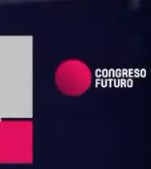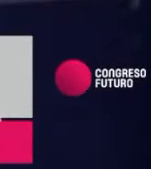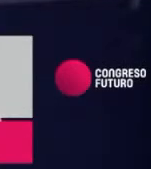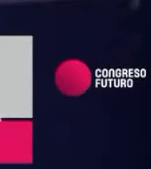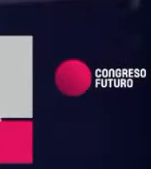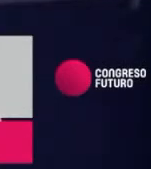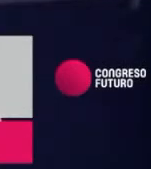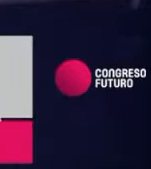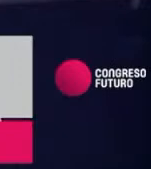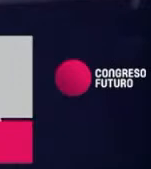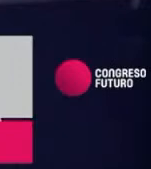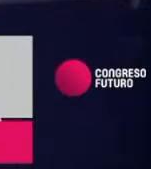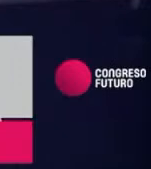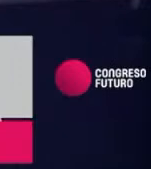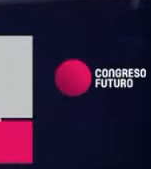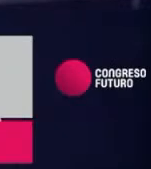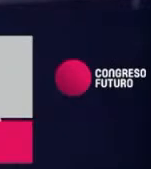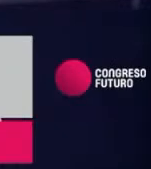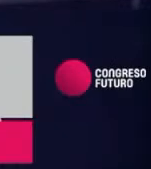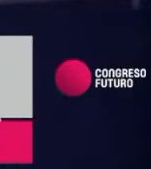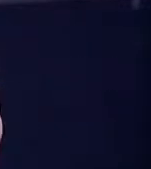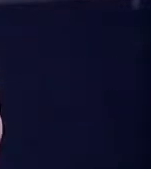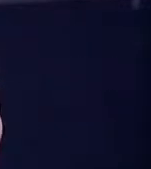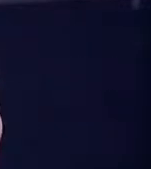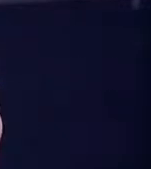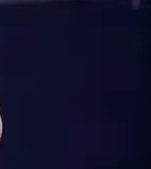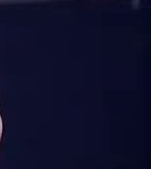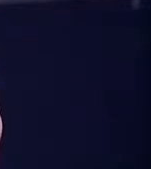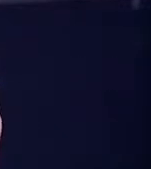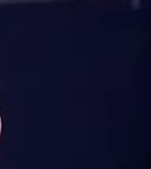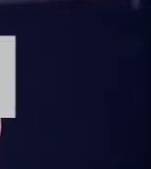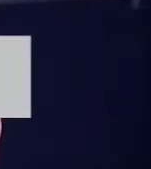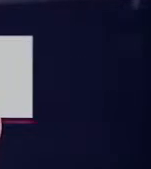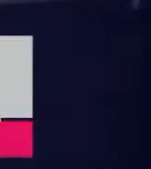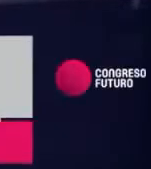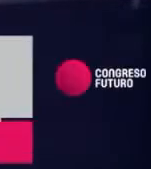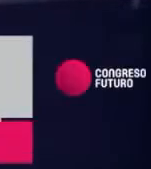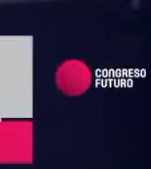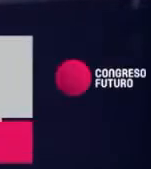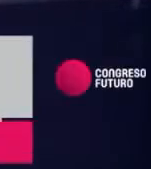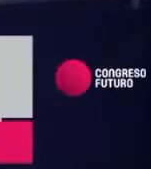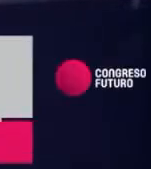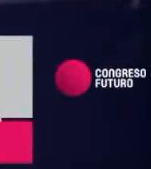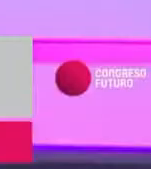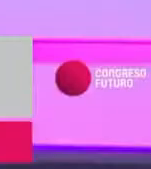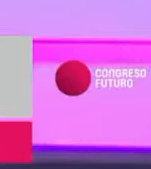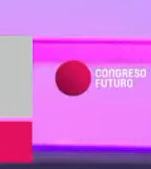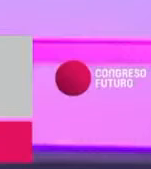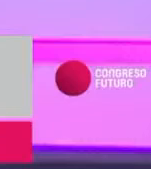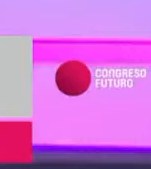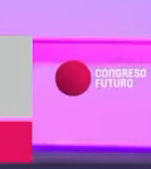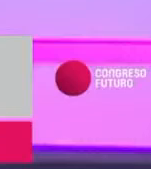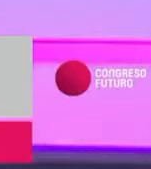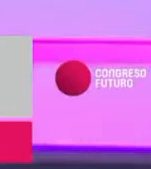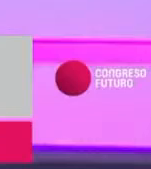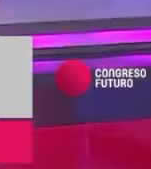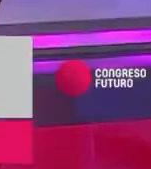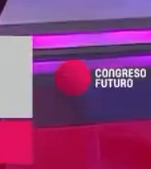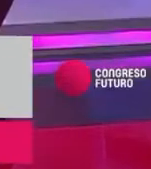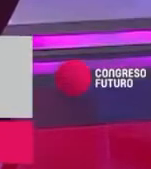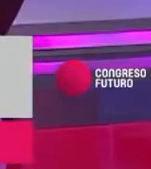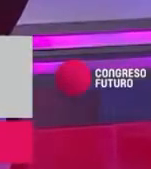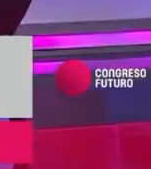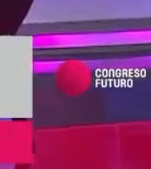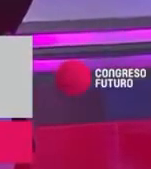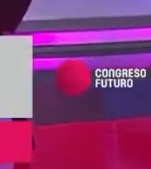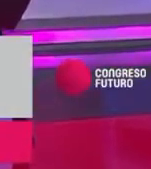todo su potencial en todos los ámbitos, que hay paradigmas todavía, hay barreras de sesgo que les dicen tienes que estudiar esto o eres